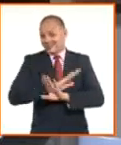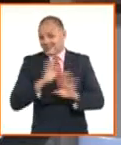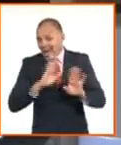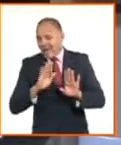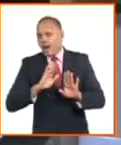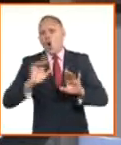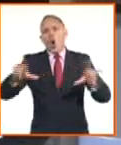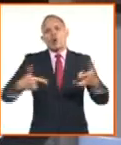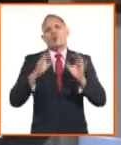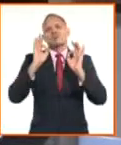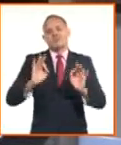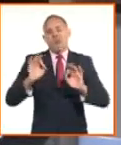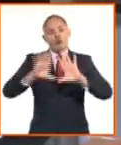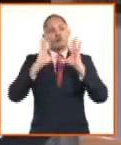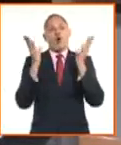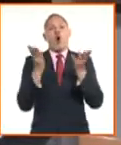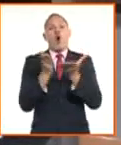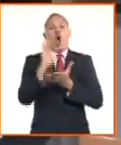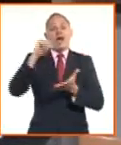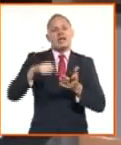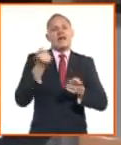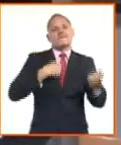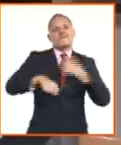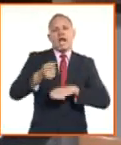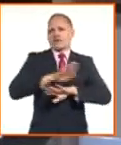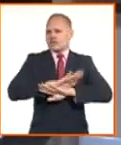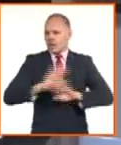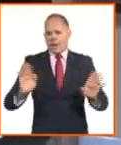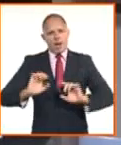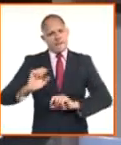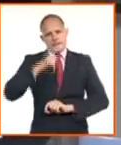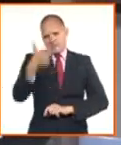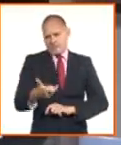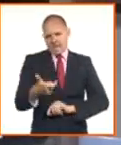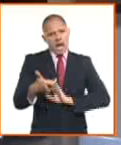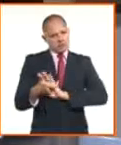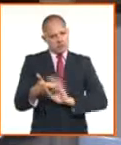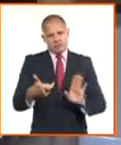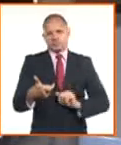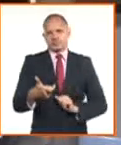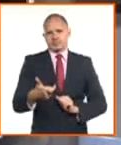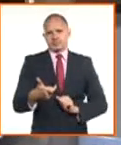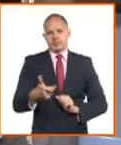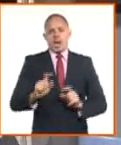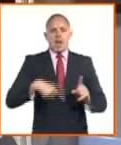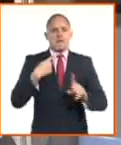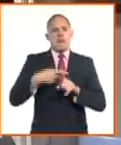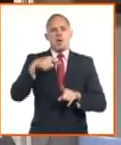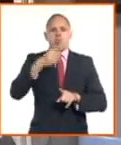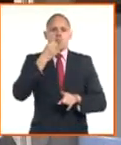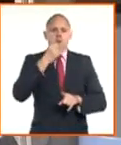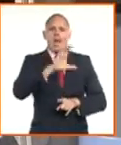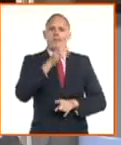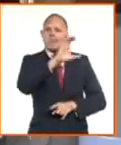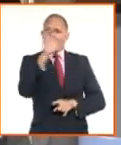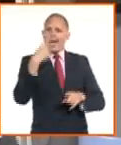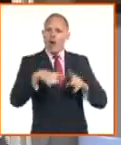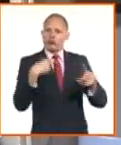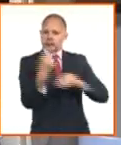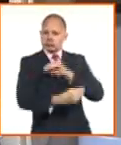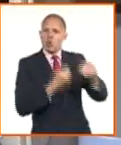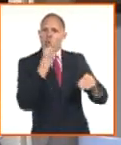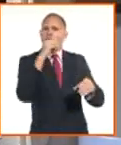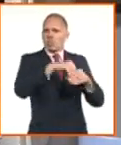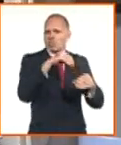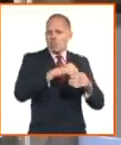en moneda nacional y que tenga un tipo de cambio con convertibilidad interna y por lo tanto en ese sentido tenga ya una capacidad